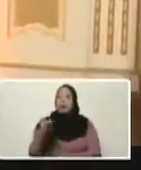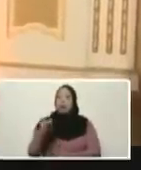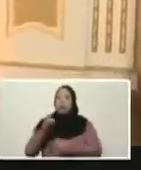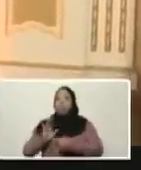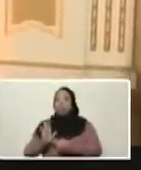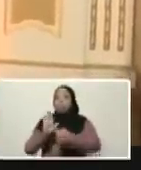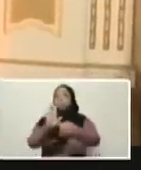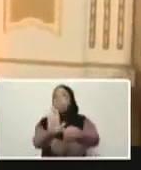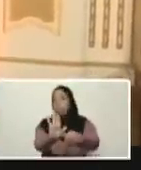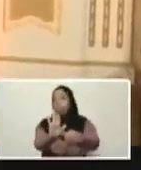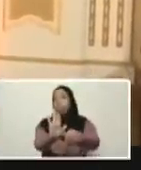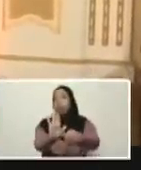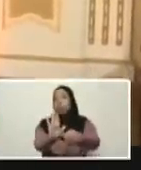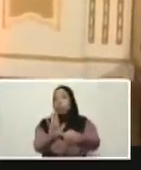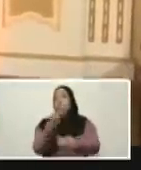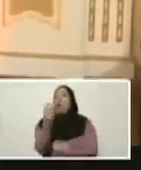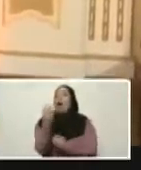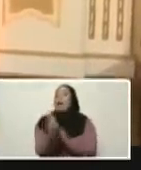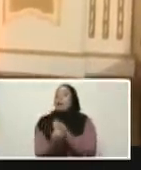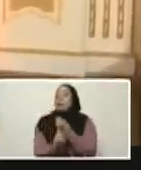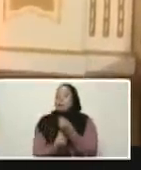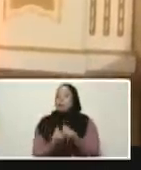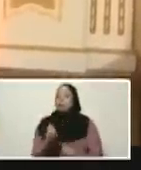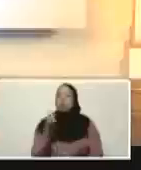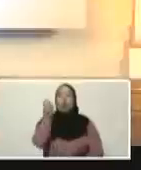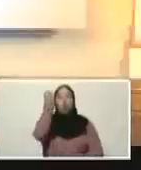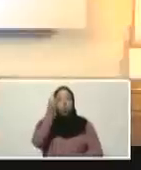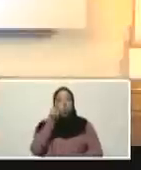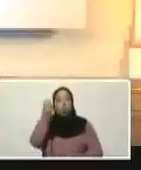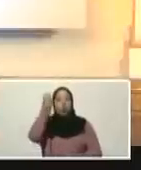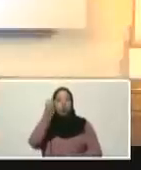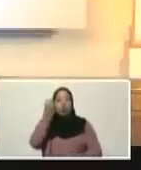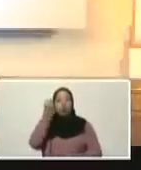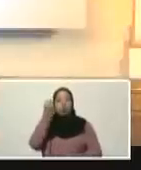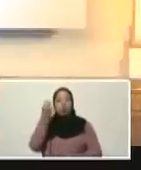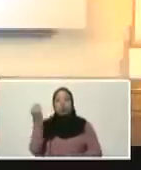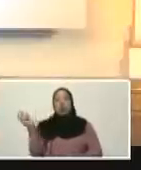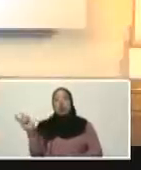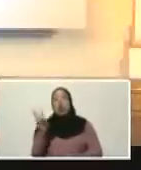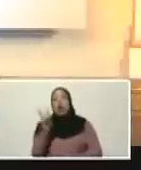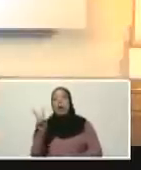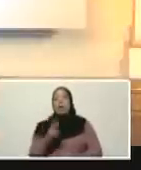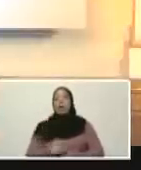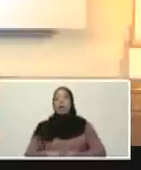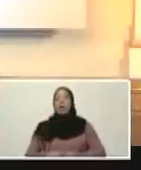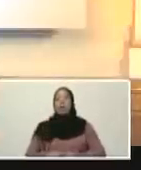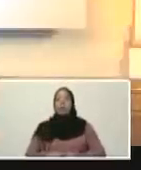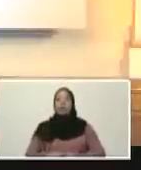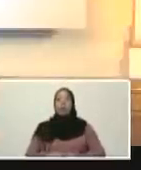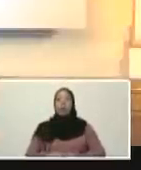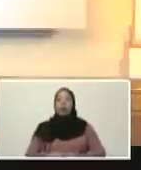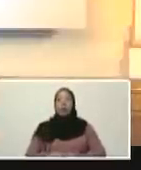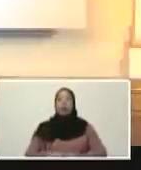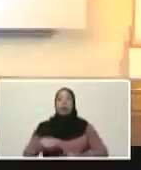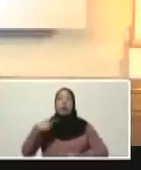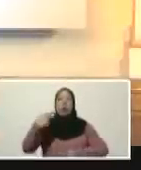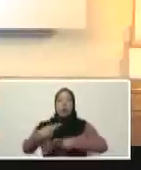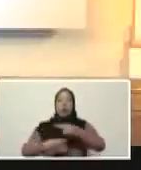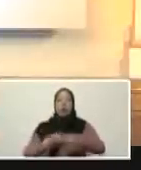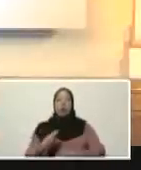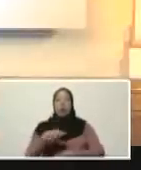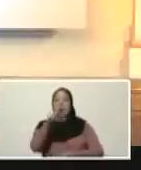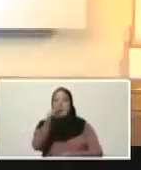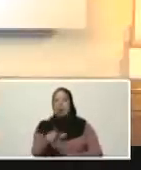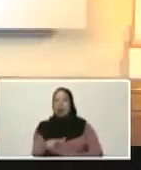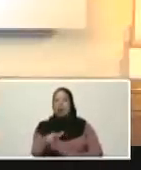entonces construir una conciencia de nacionalidad, una resolución